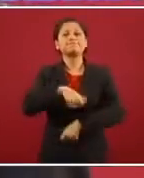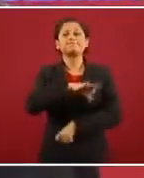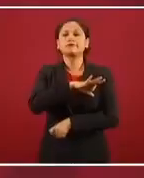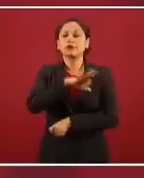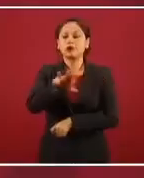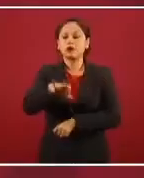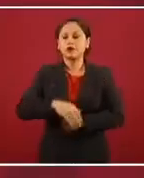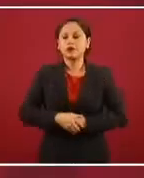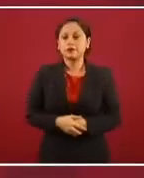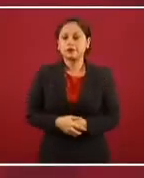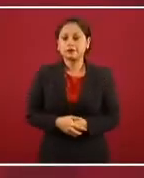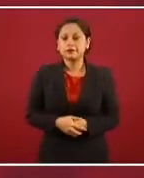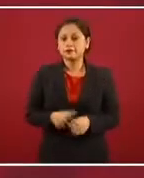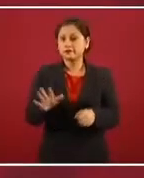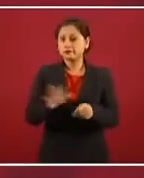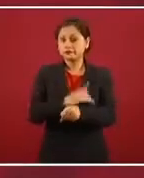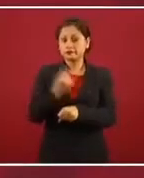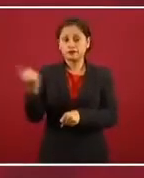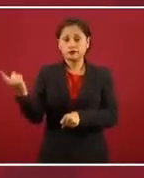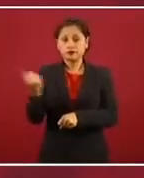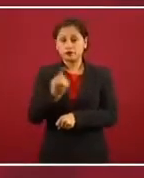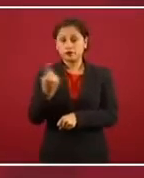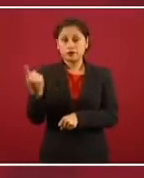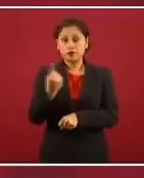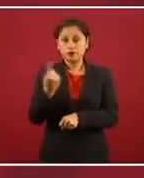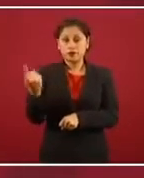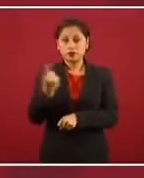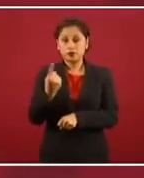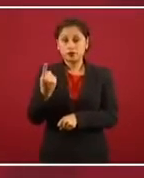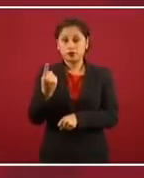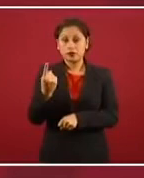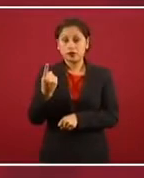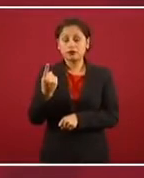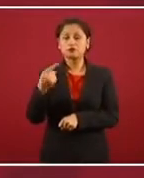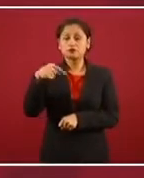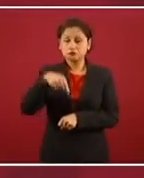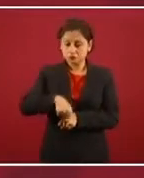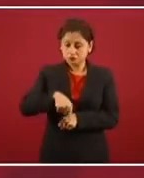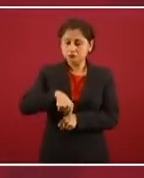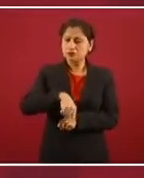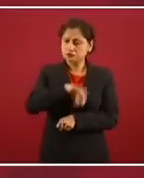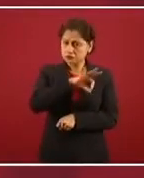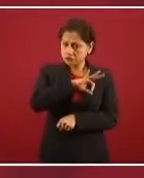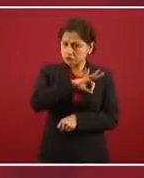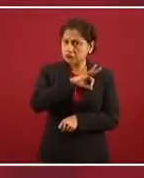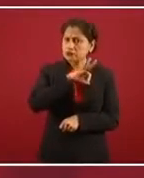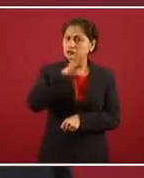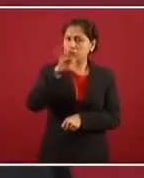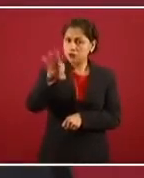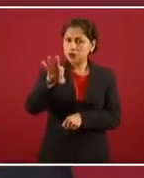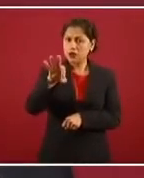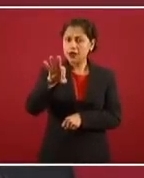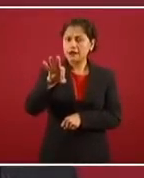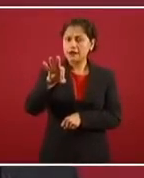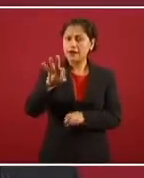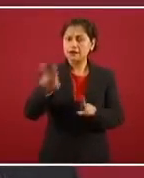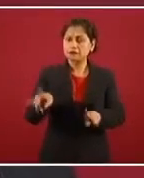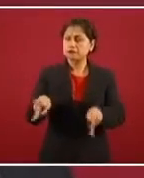porque se tiene la posibilidad de vender al mercado más